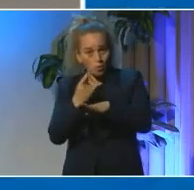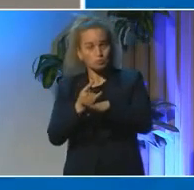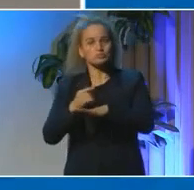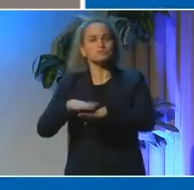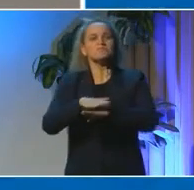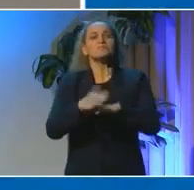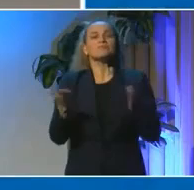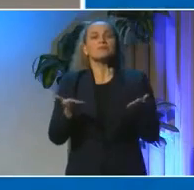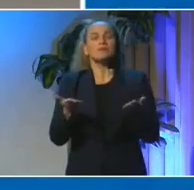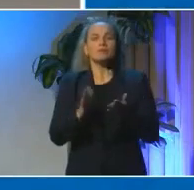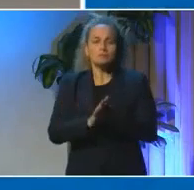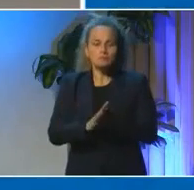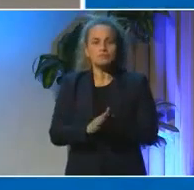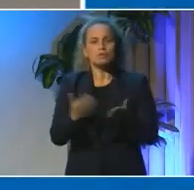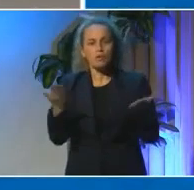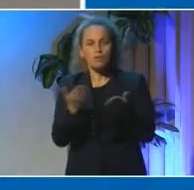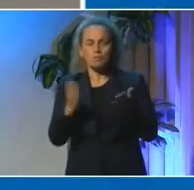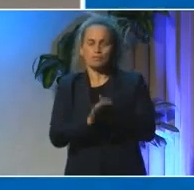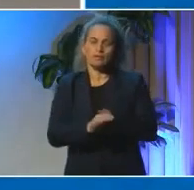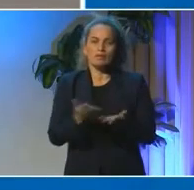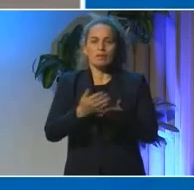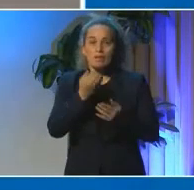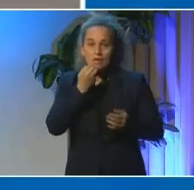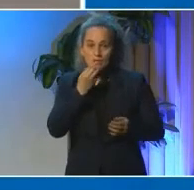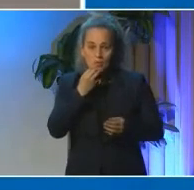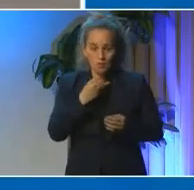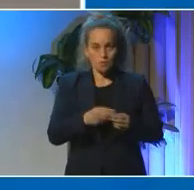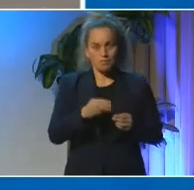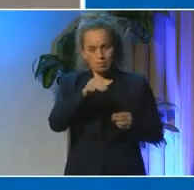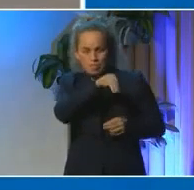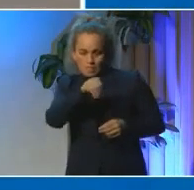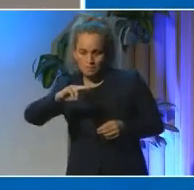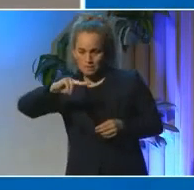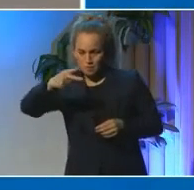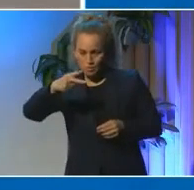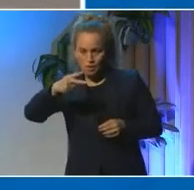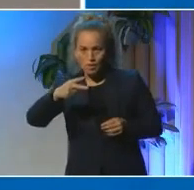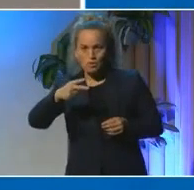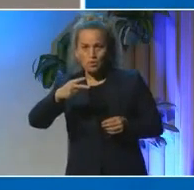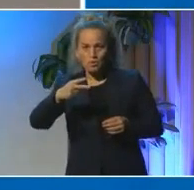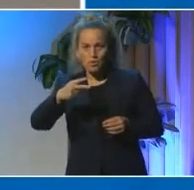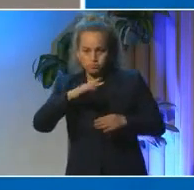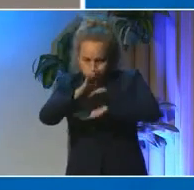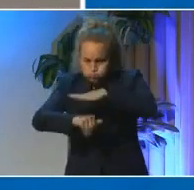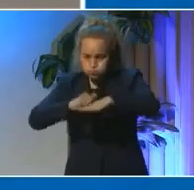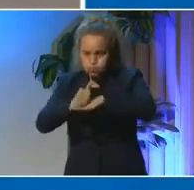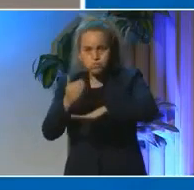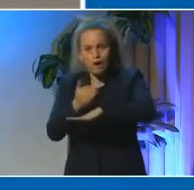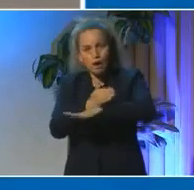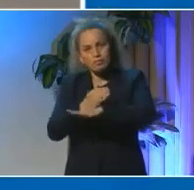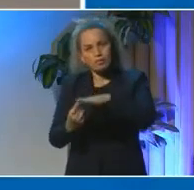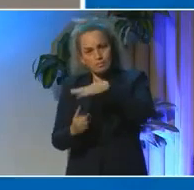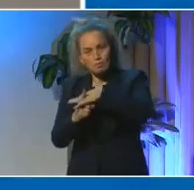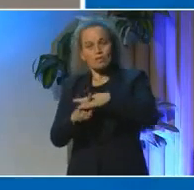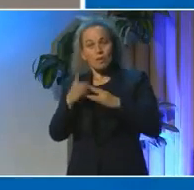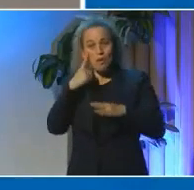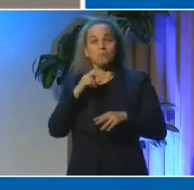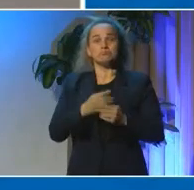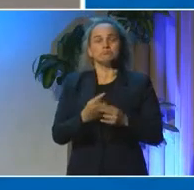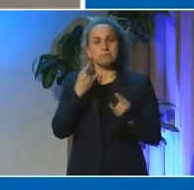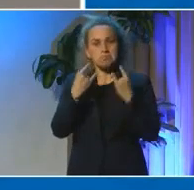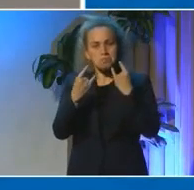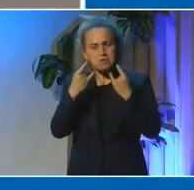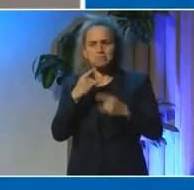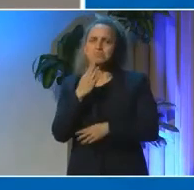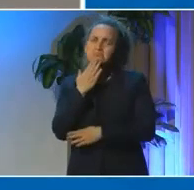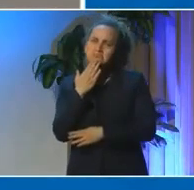es unos metros cuadrados o hectáreas de menos que se tuvieron que explotar ent es un tema interesante cuando un